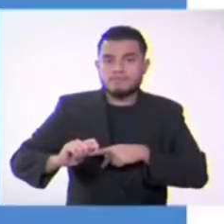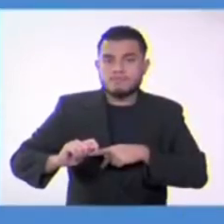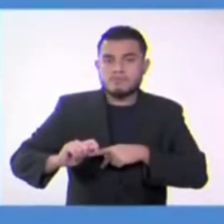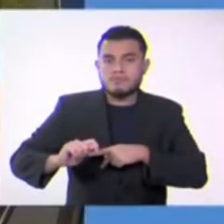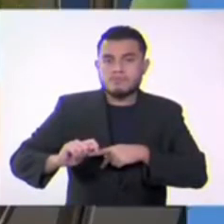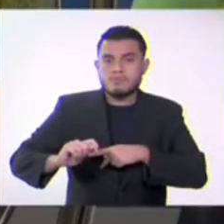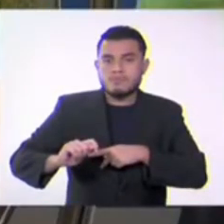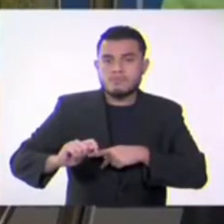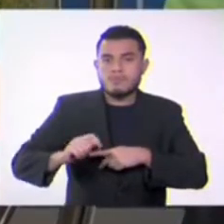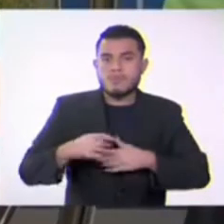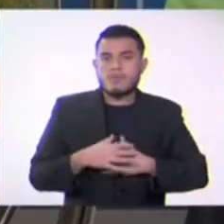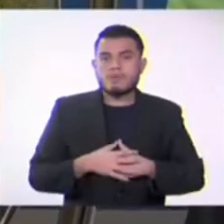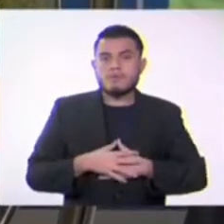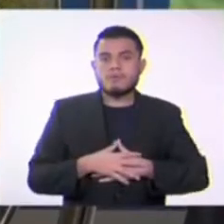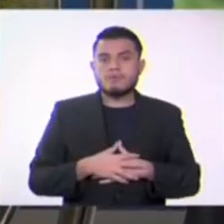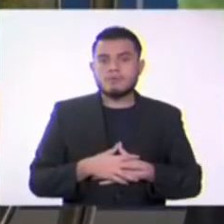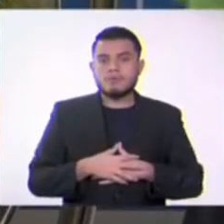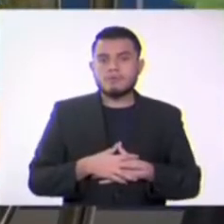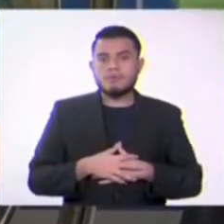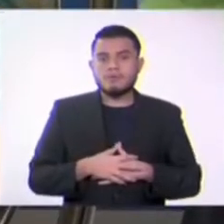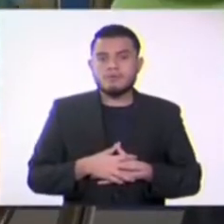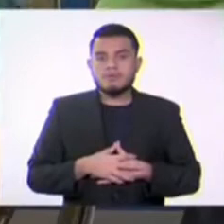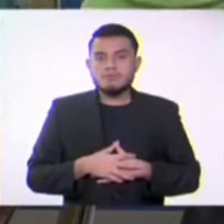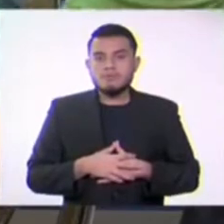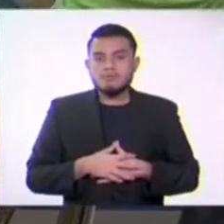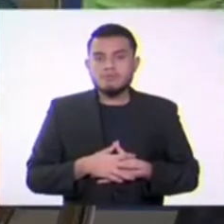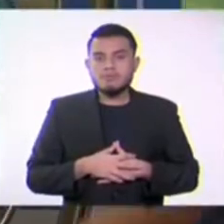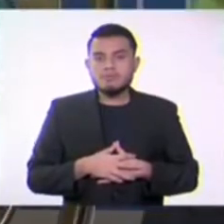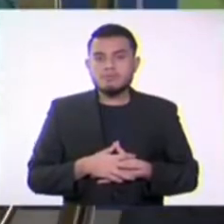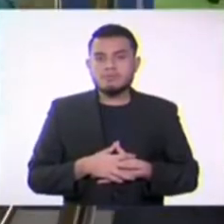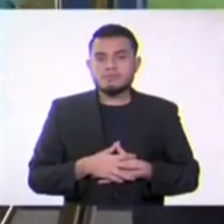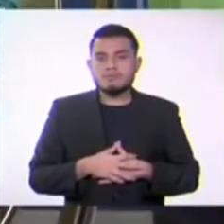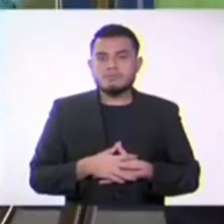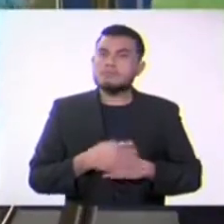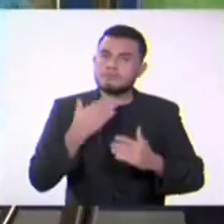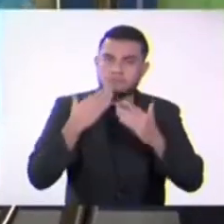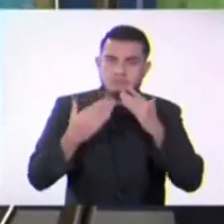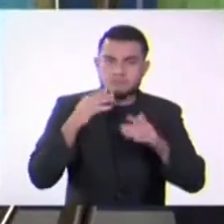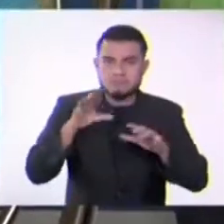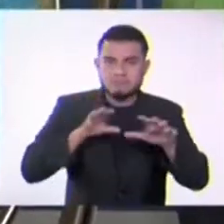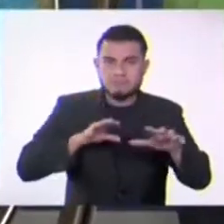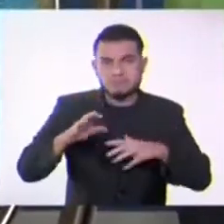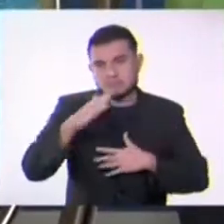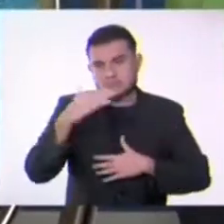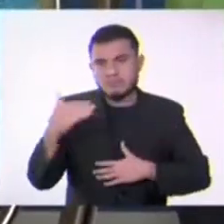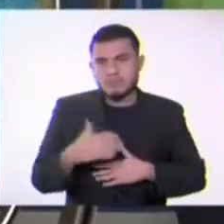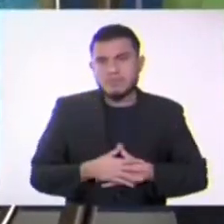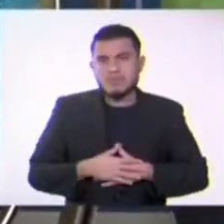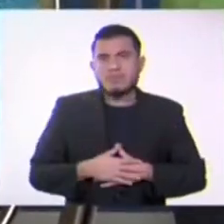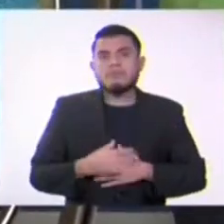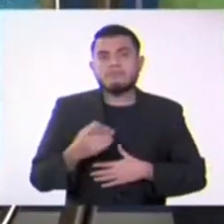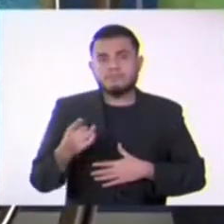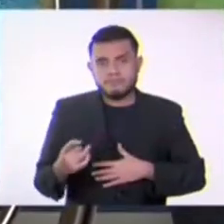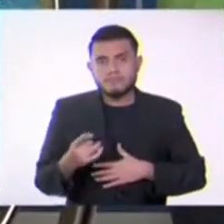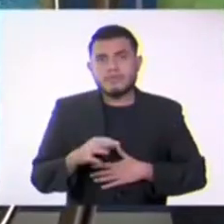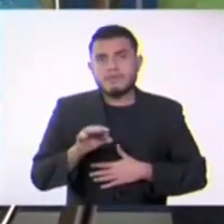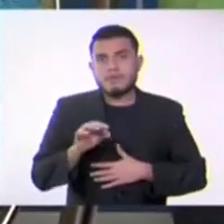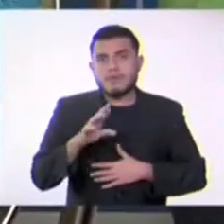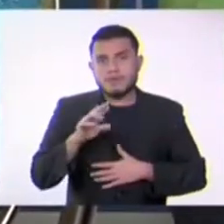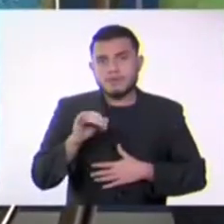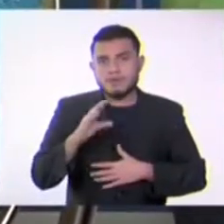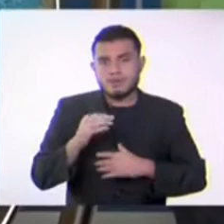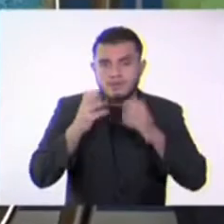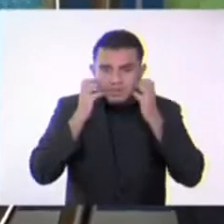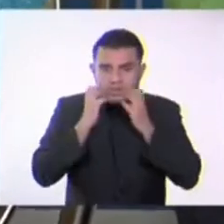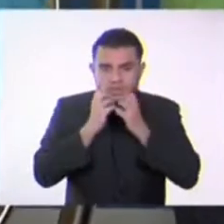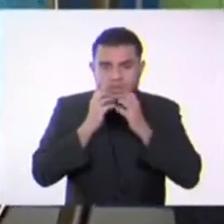Por acá tenemos a Paraguay, Así ¿verdad? es. Conocemos la posición de Brasil, Argentina. Ujú. Entonces, como Federico ubicaba Cono Sur, América del